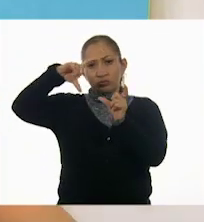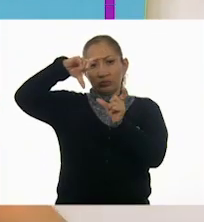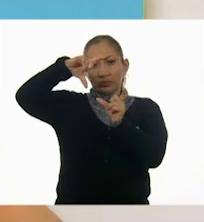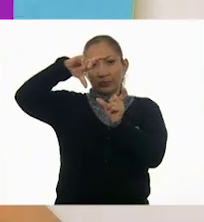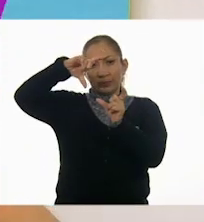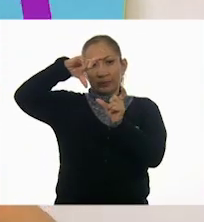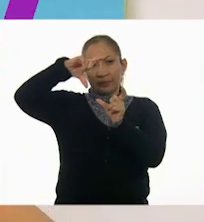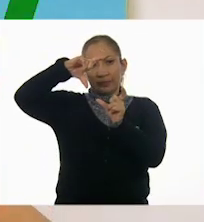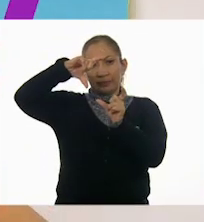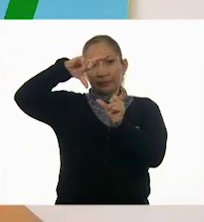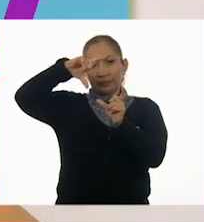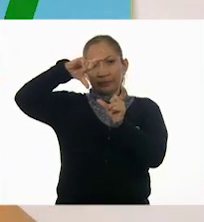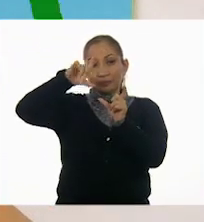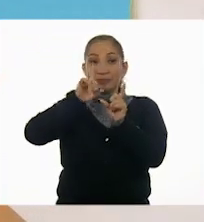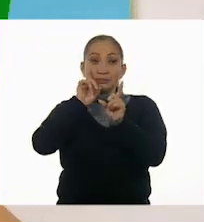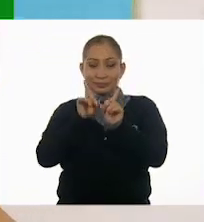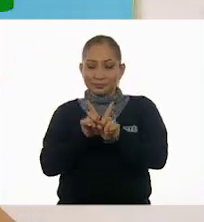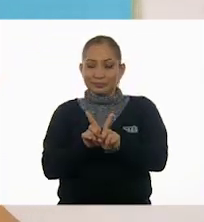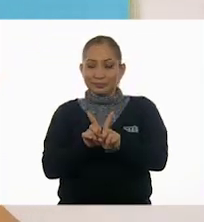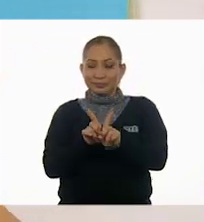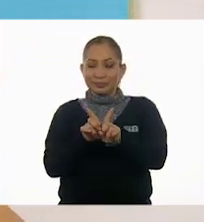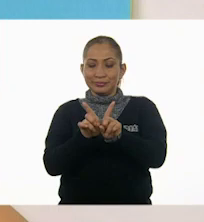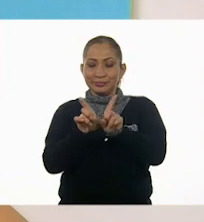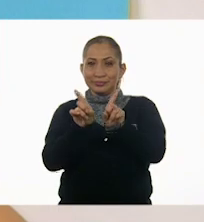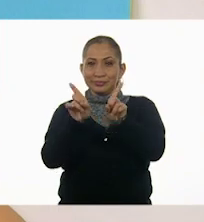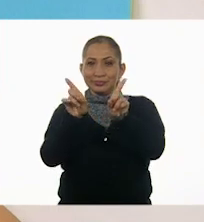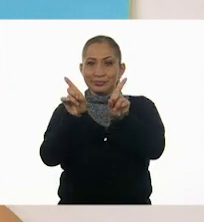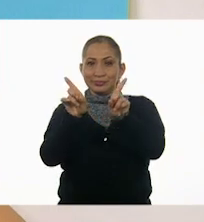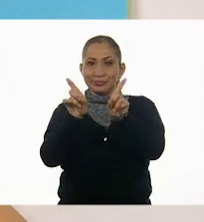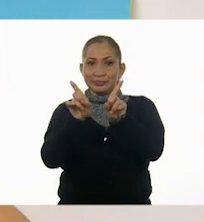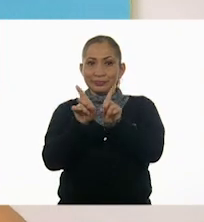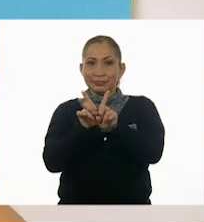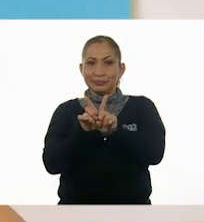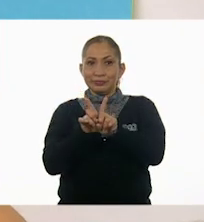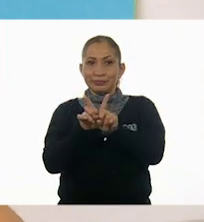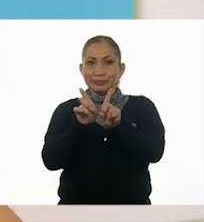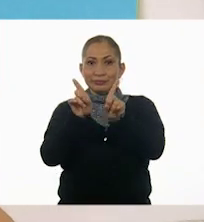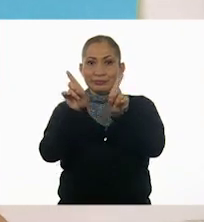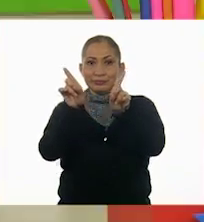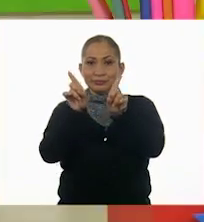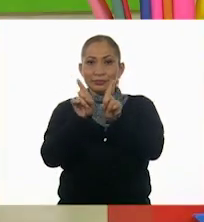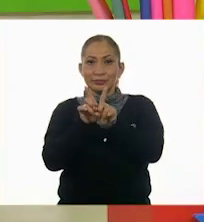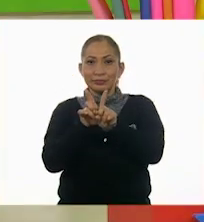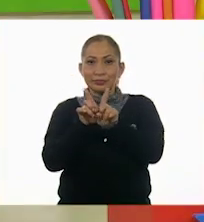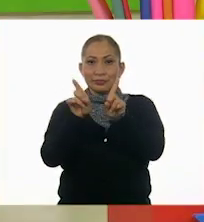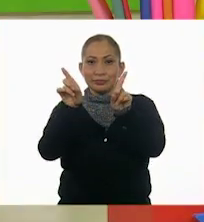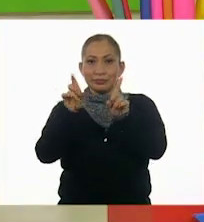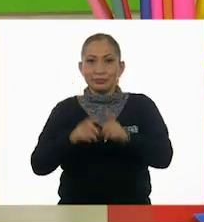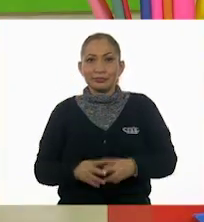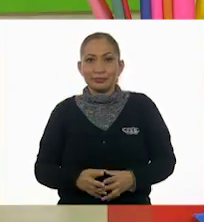giramos. Ahí sí. Ahí está. Ahí sí. Ahí está.